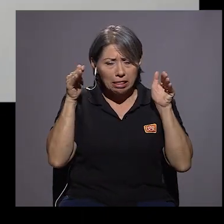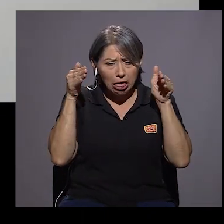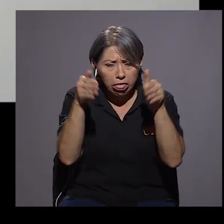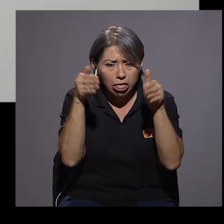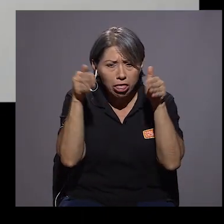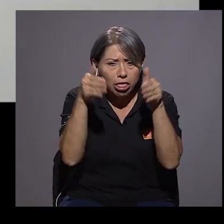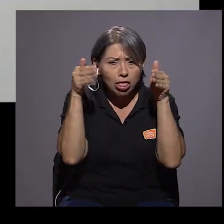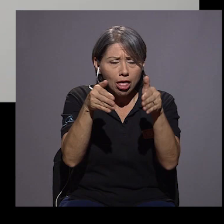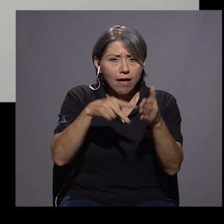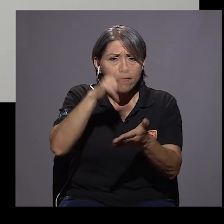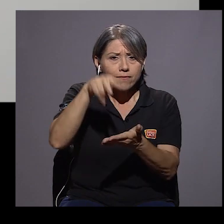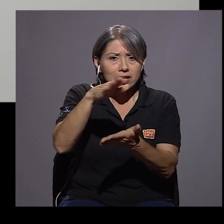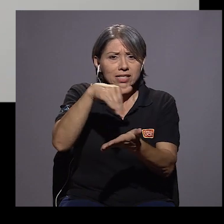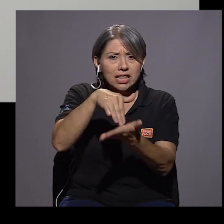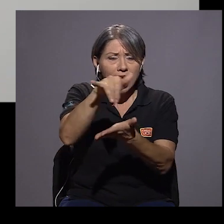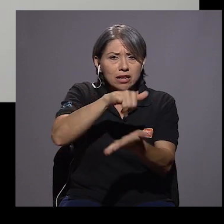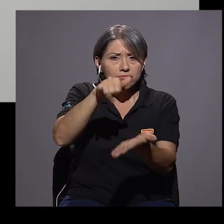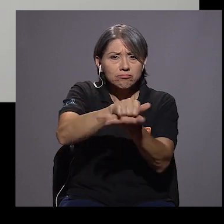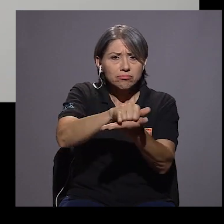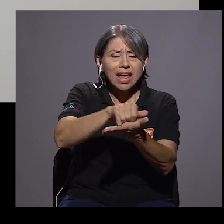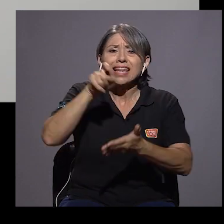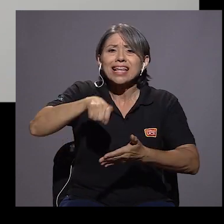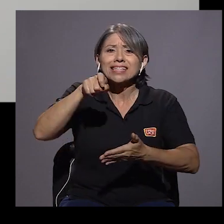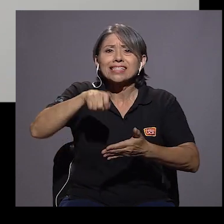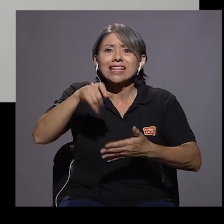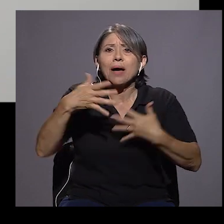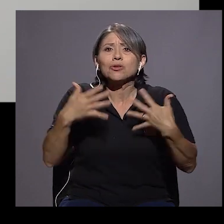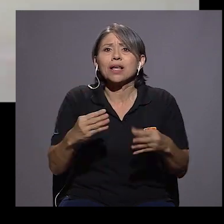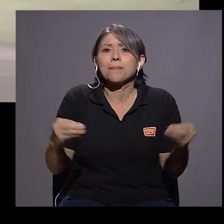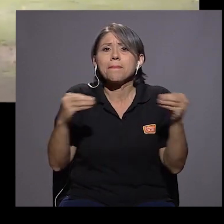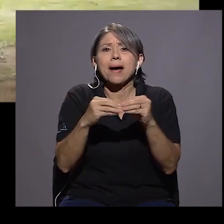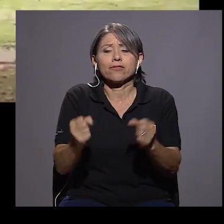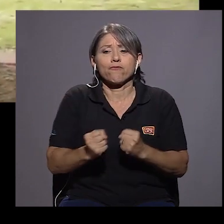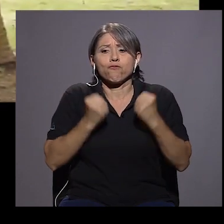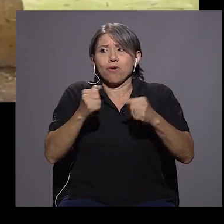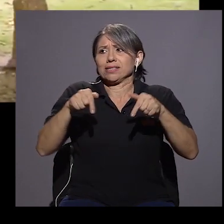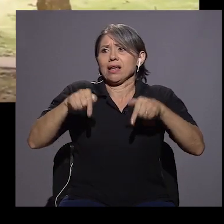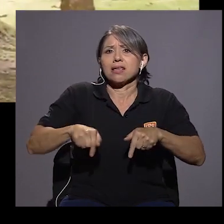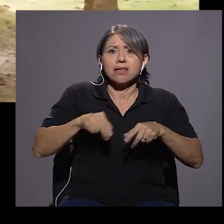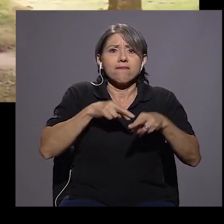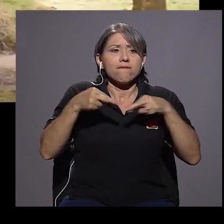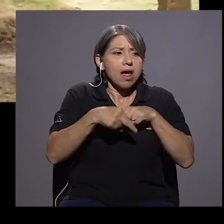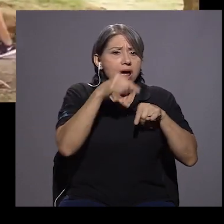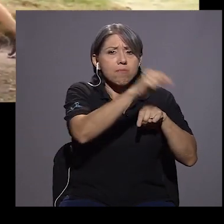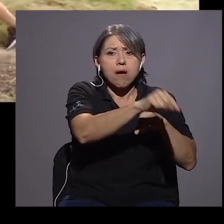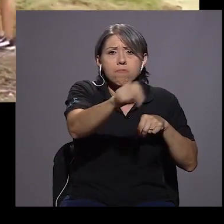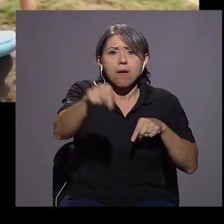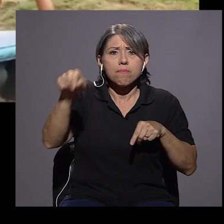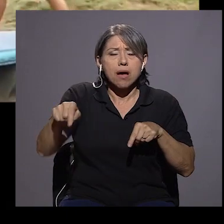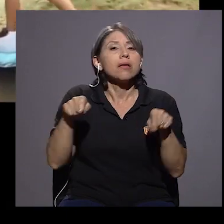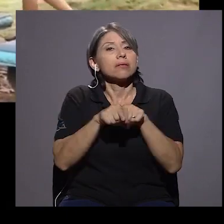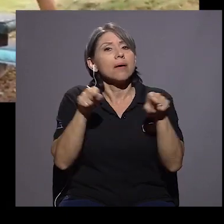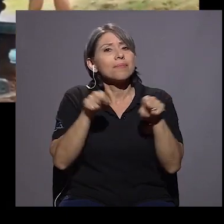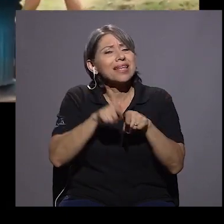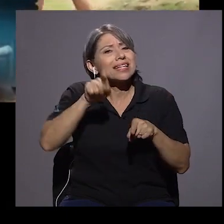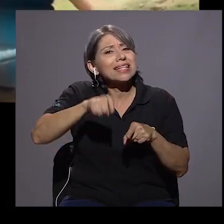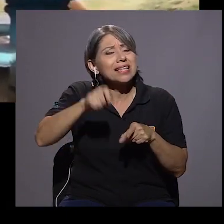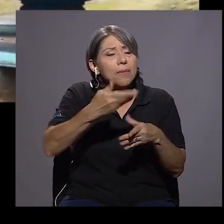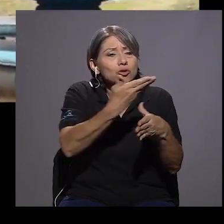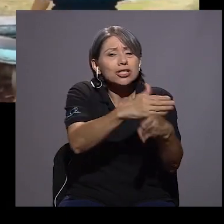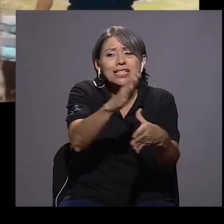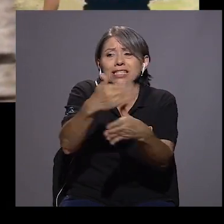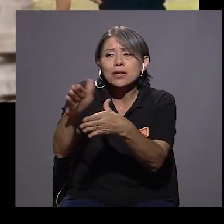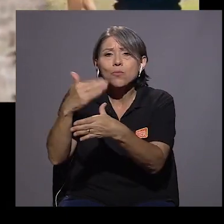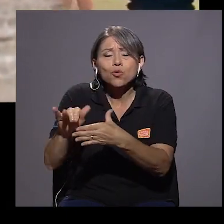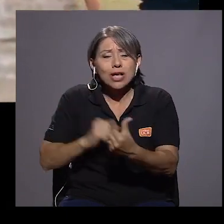Valle Centralismo. Necesitamos que la sede central voltee su mirada con mayor fuerza. También necesitamos que distribuya y